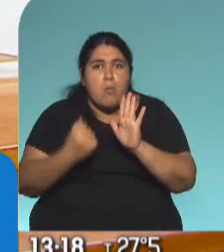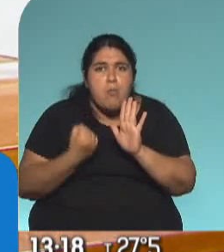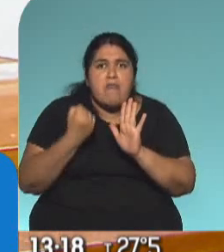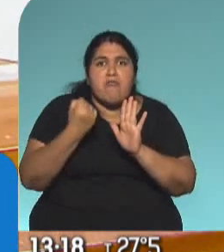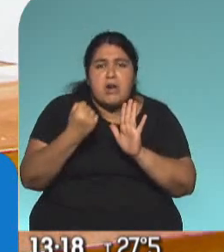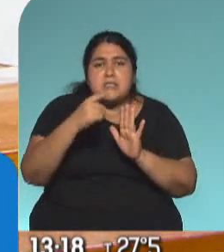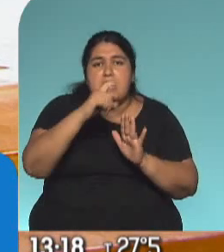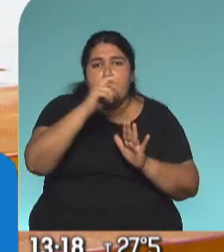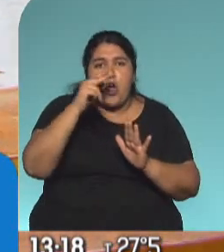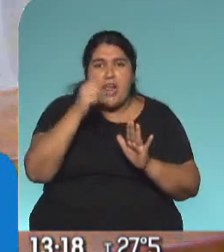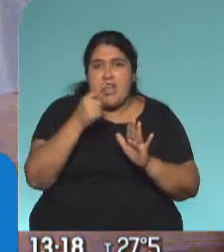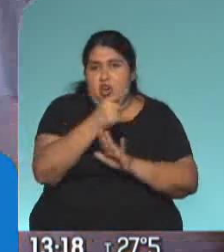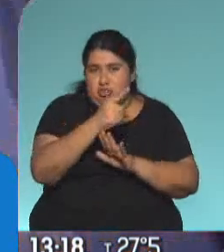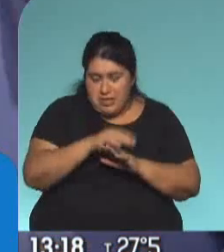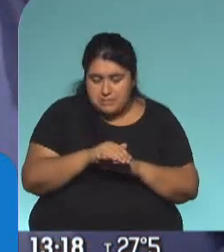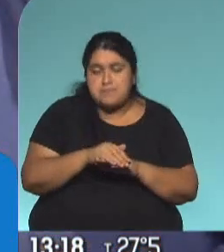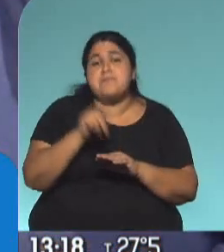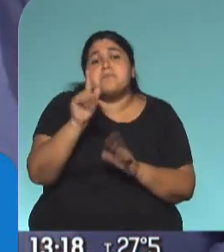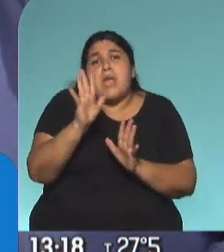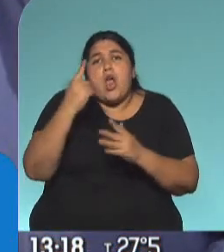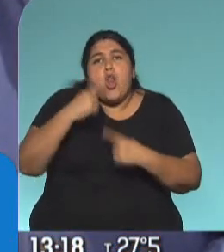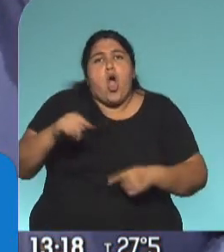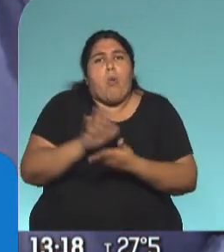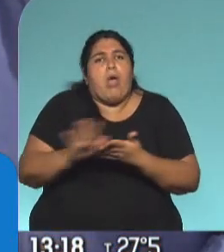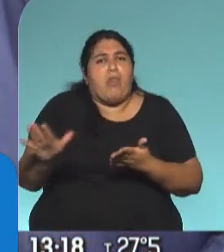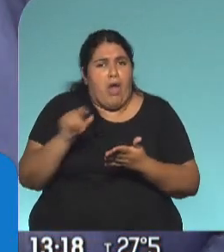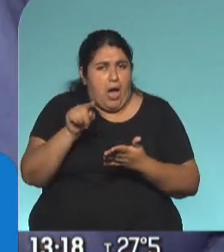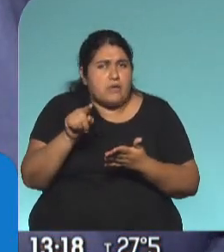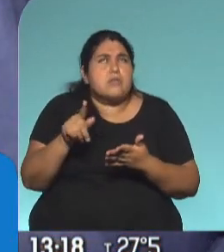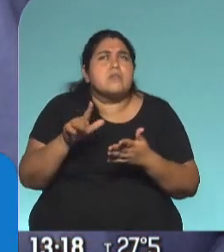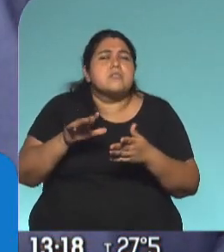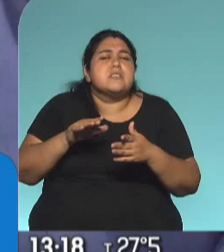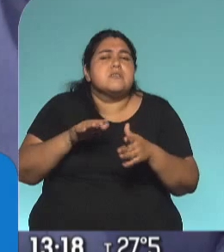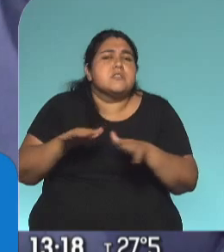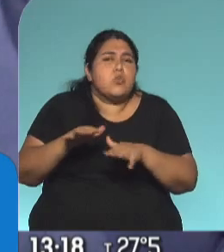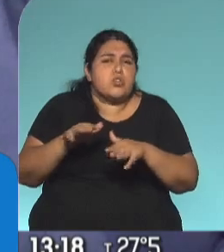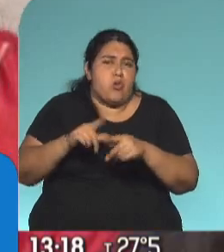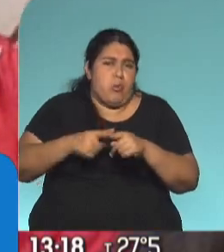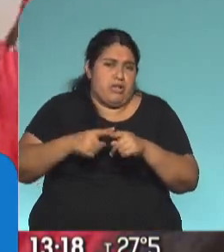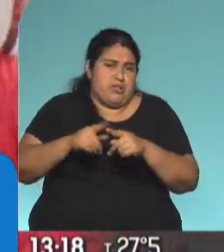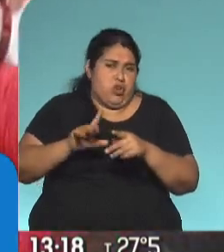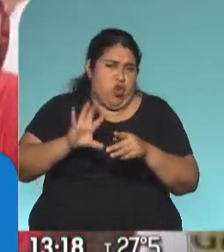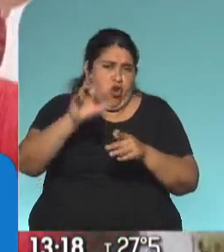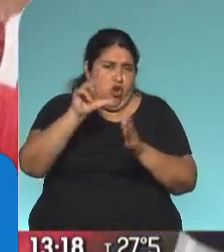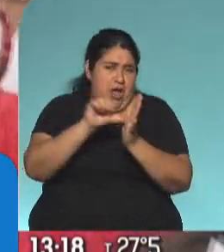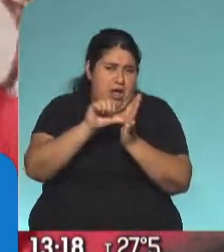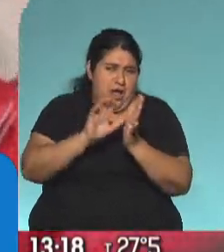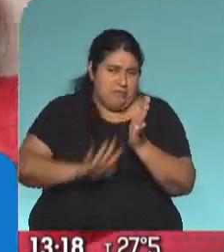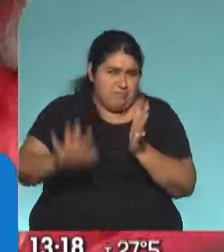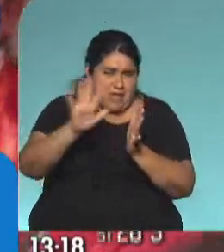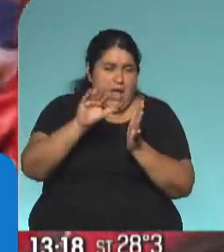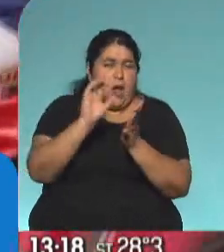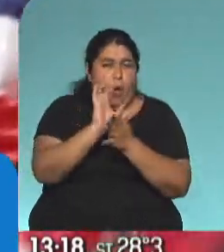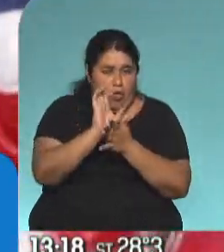marca una novedad dentro del escenario político ecuatoriano y que, insisto, tiene que ver con las calles, tiene que ver